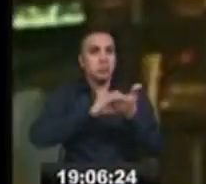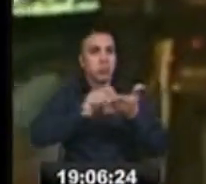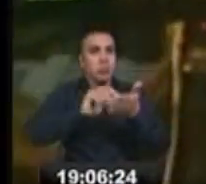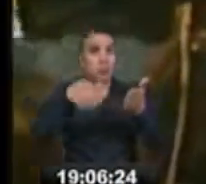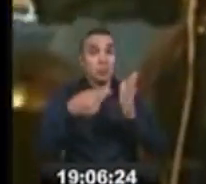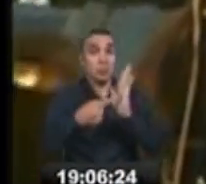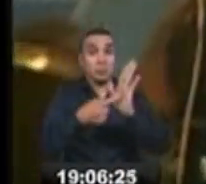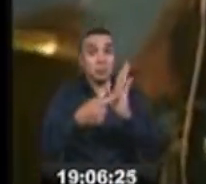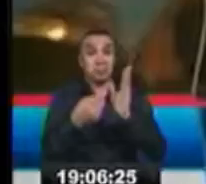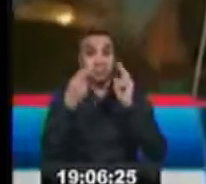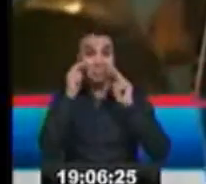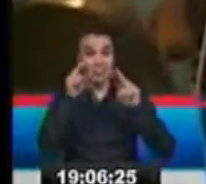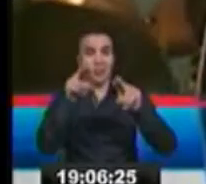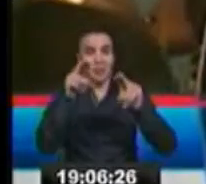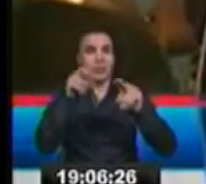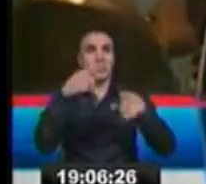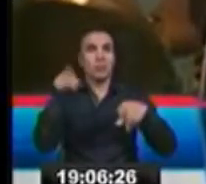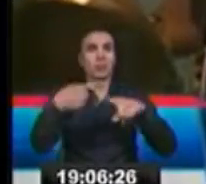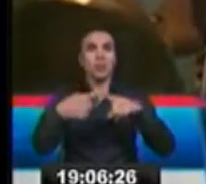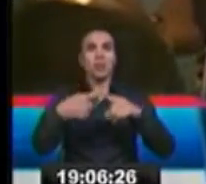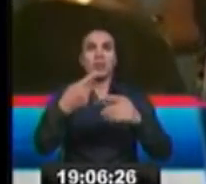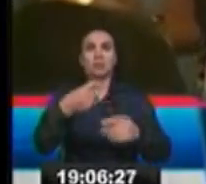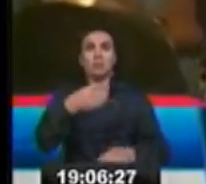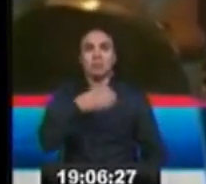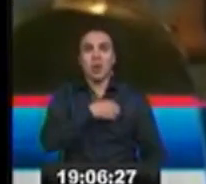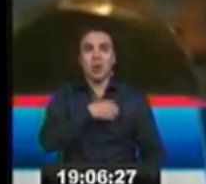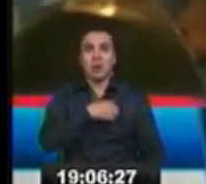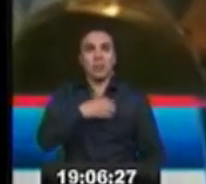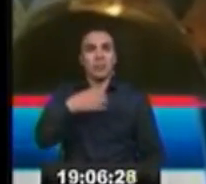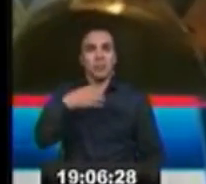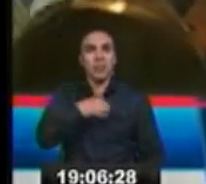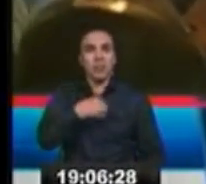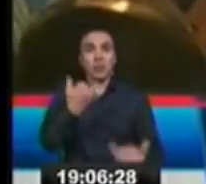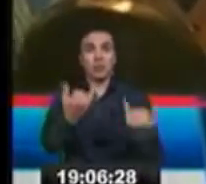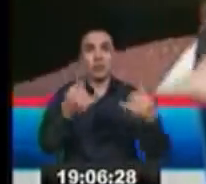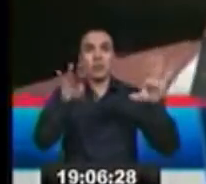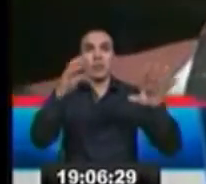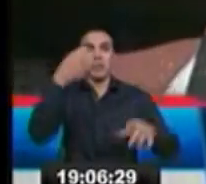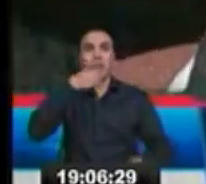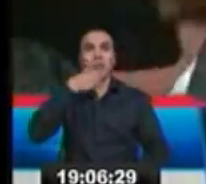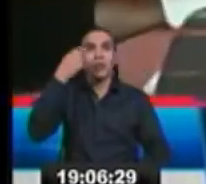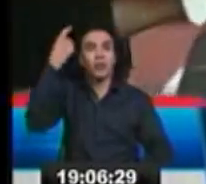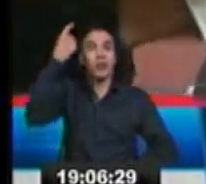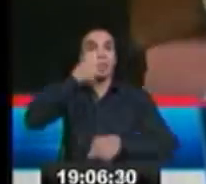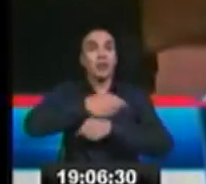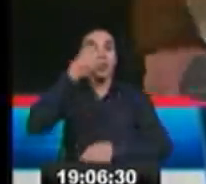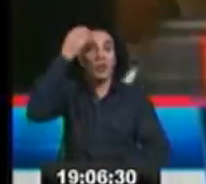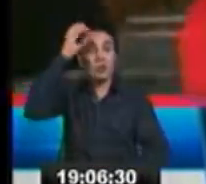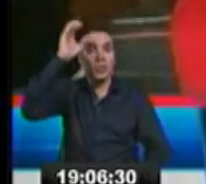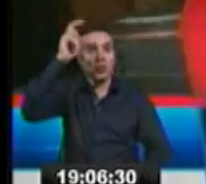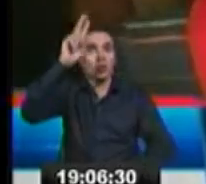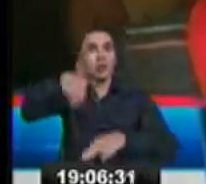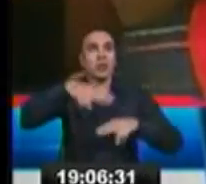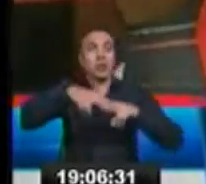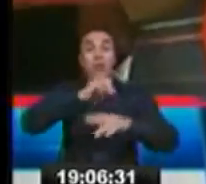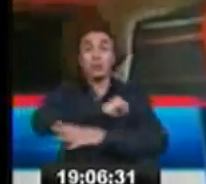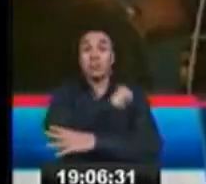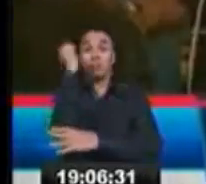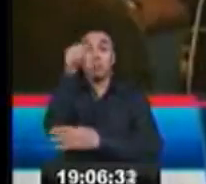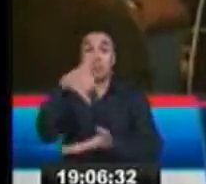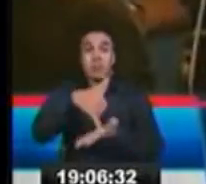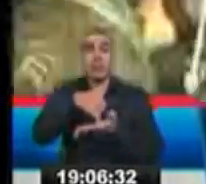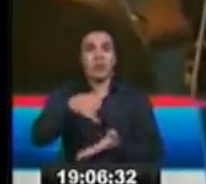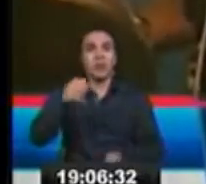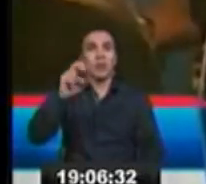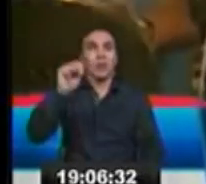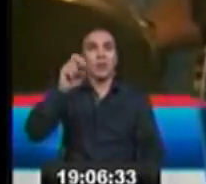imágenes tenemos precisamente el momento de las condecoraciones, hoy 9 de agosto, Día de la Cultura Nacional. Los ganadores del premio son